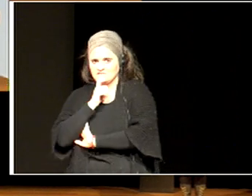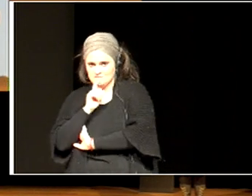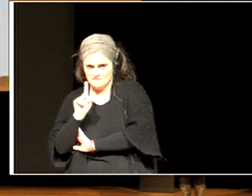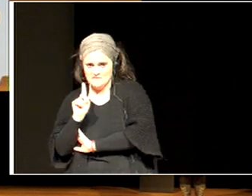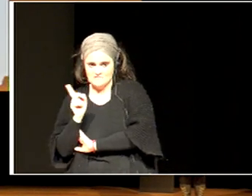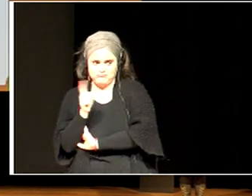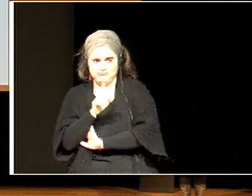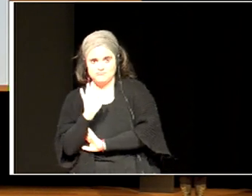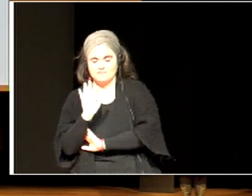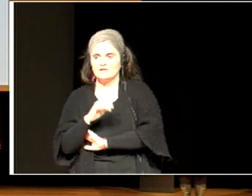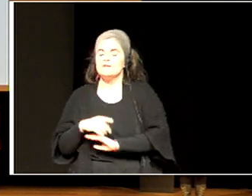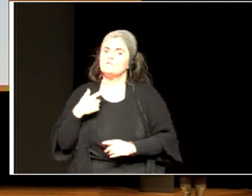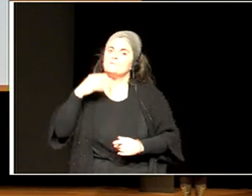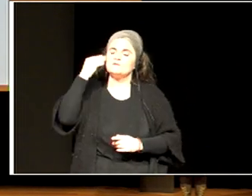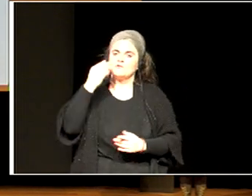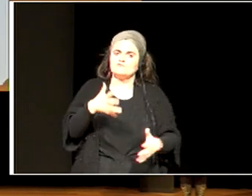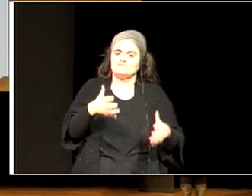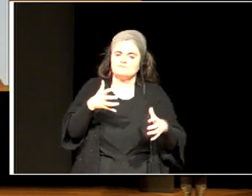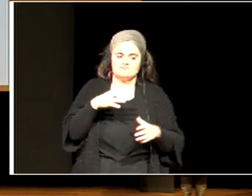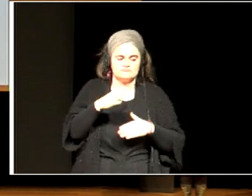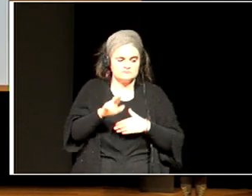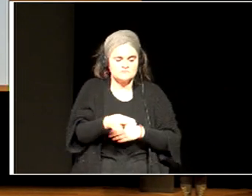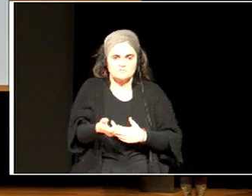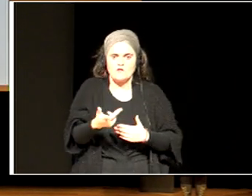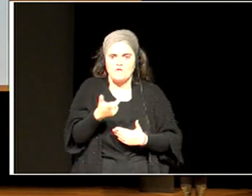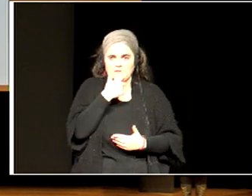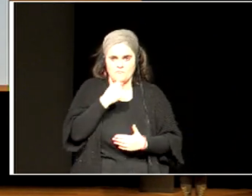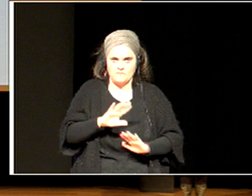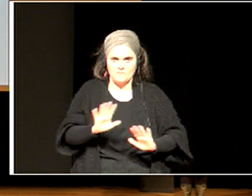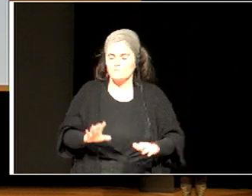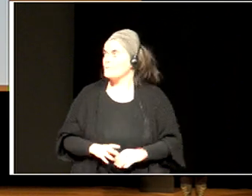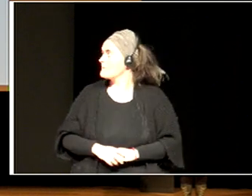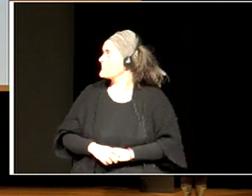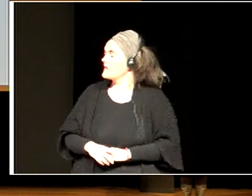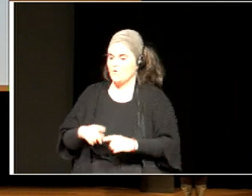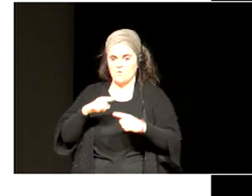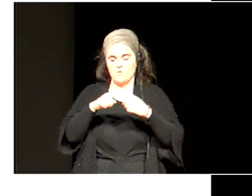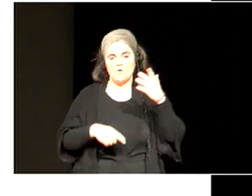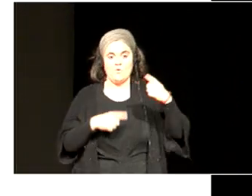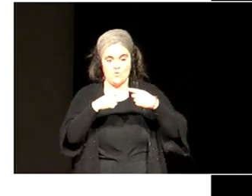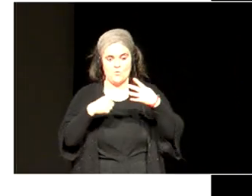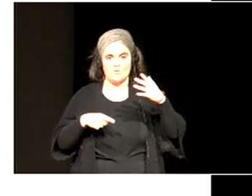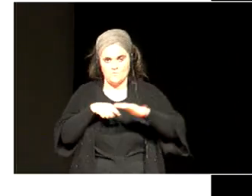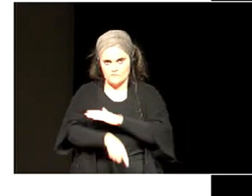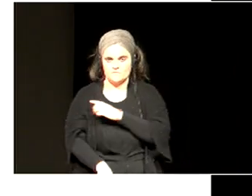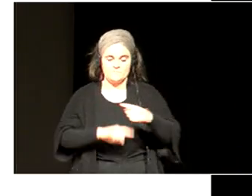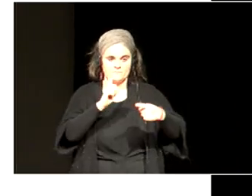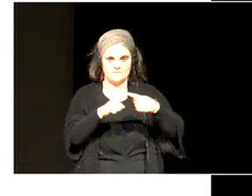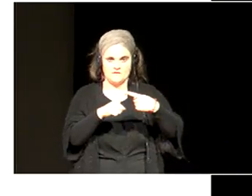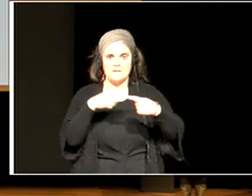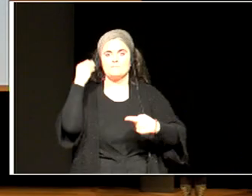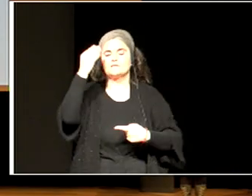hacerlo sencillito vamos 1 a 1 vale pensamiento crítico ante el sexismo